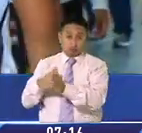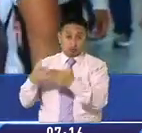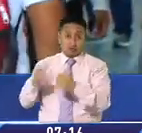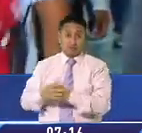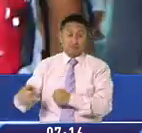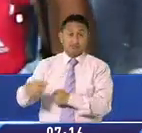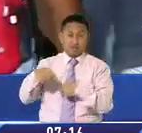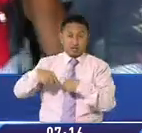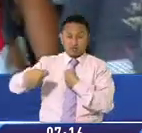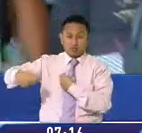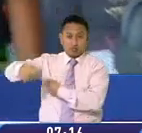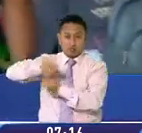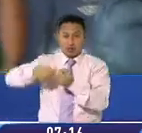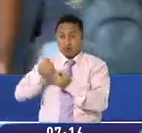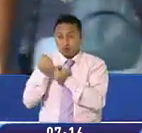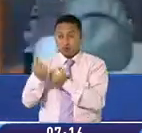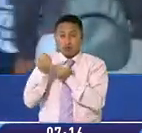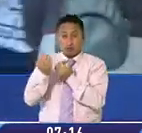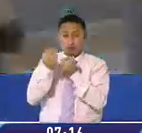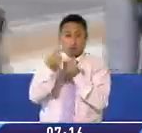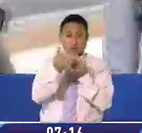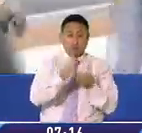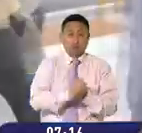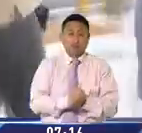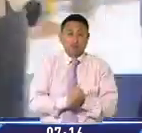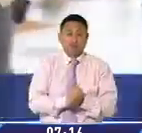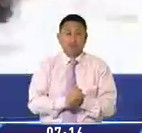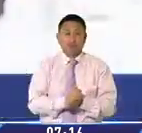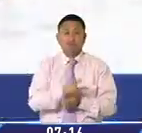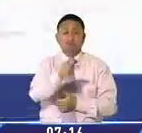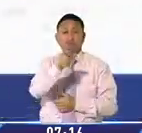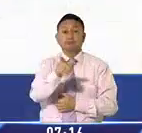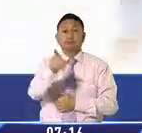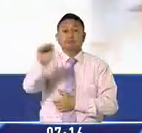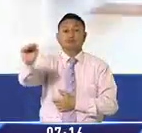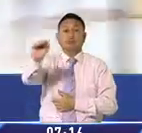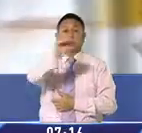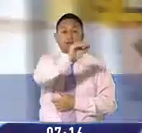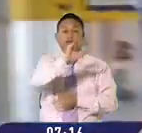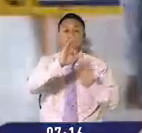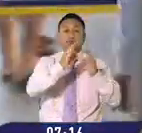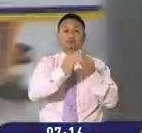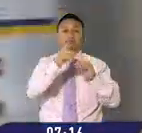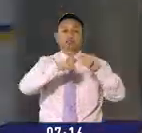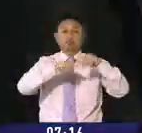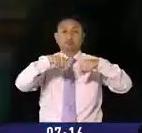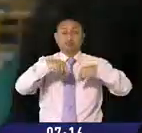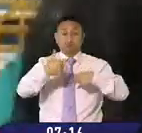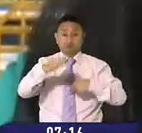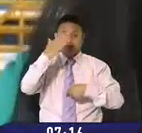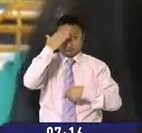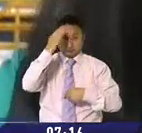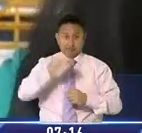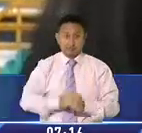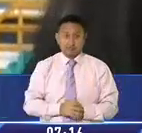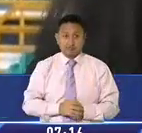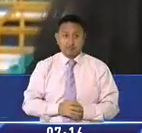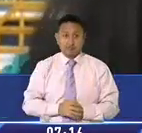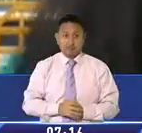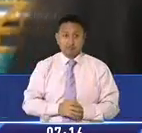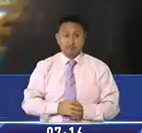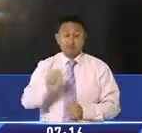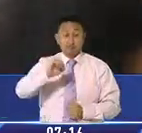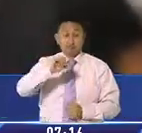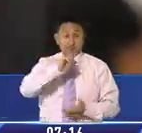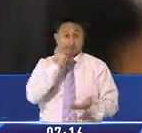mayor afluencia. ¿Comunican a sus familiares y conocidos para que estén al tanto? Quería que sí, porque nos dan creo que a nosotros un poco más de